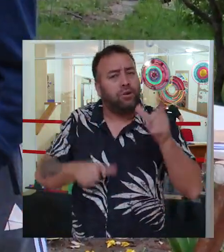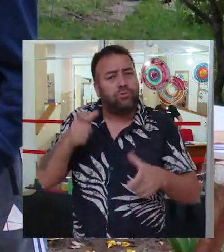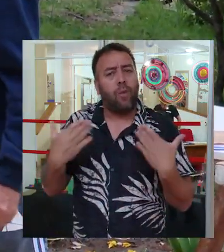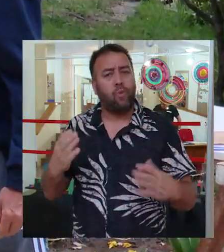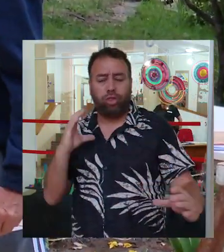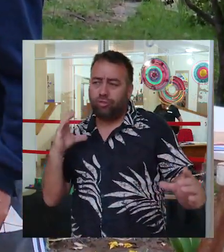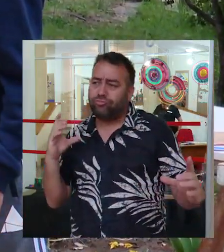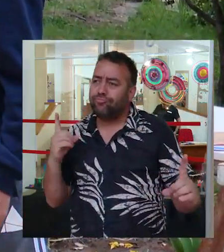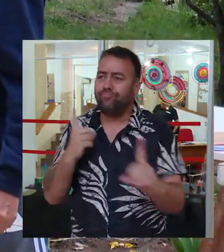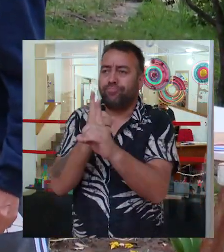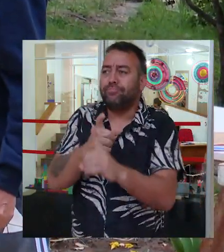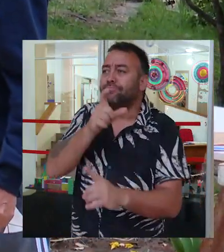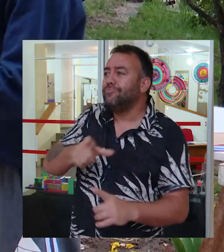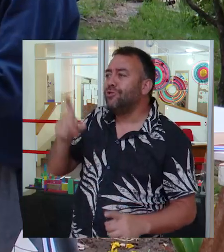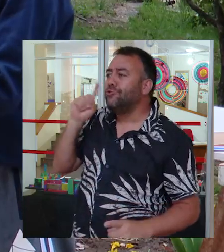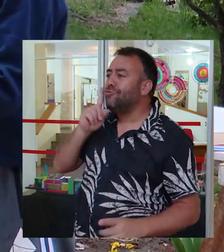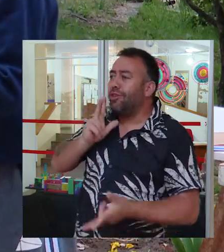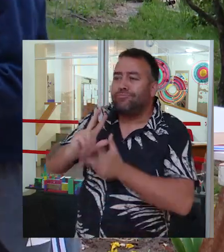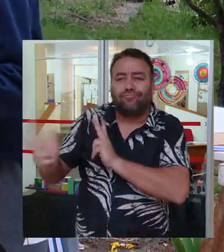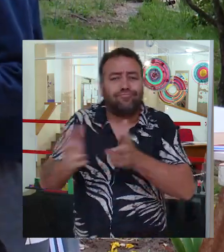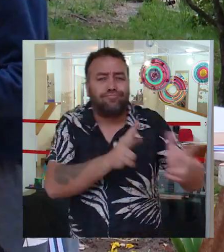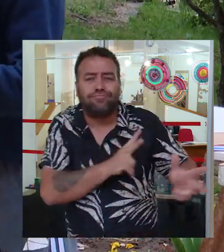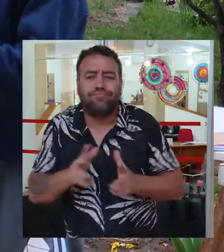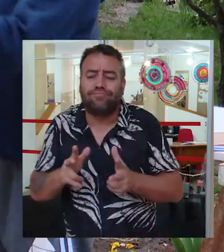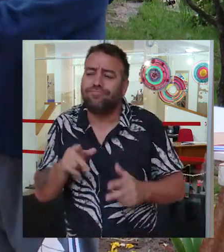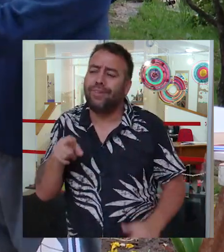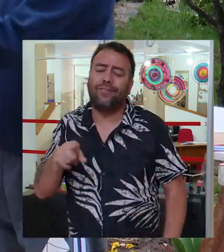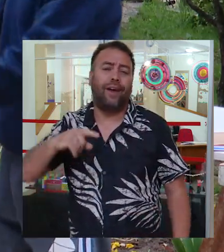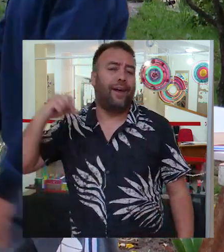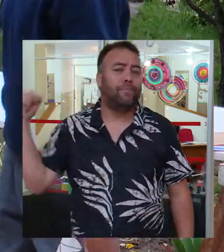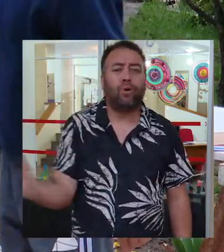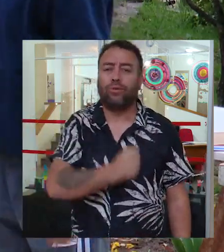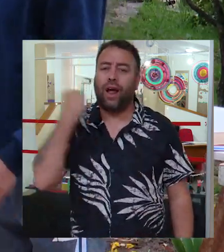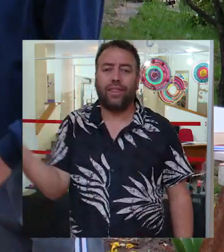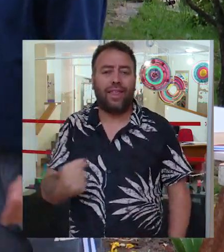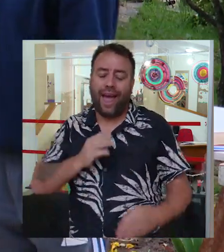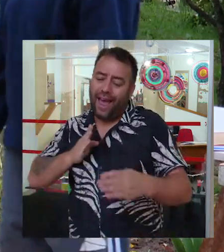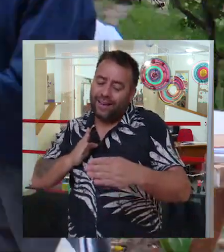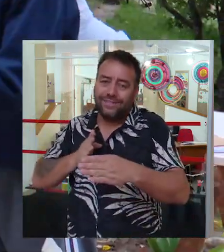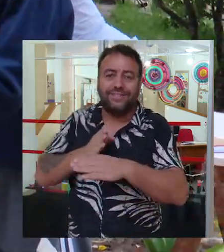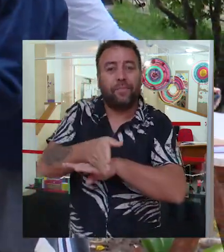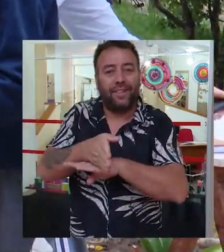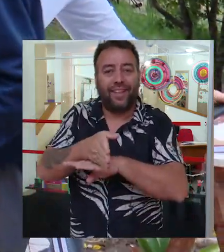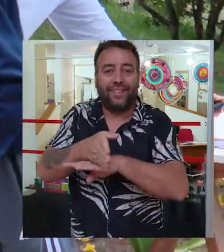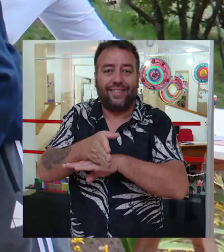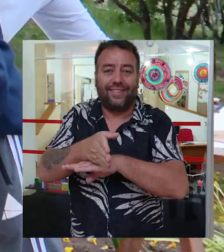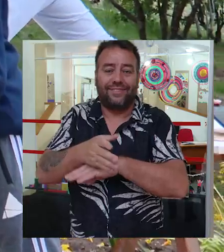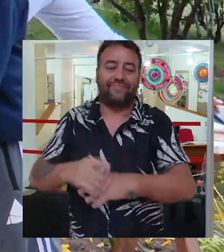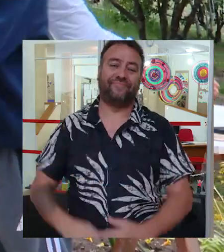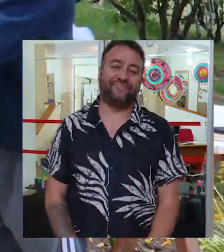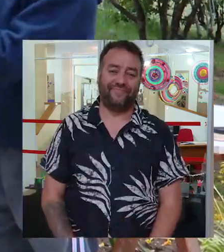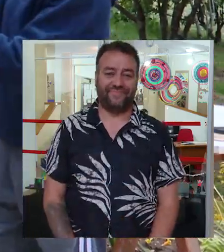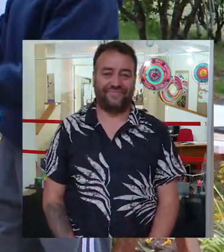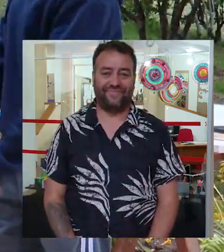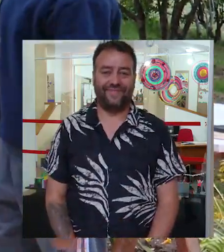lograron que las personas pudieran juntarse, que tuvieran comunicación con los sordos, que es muy